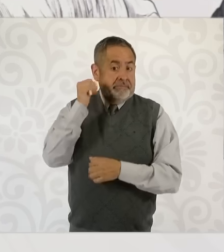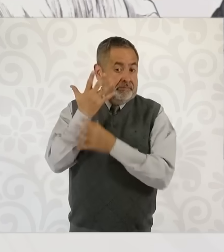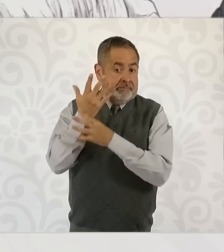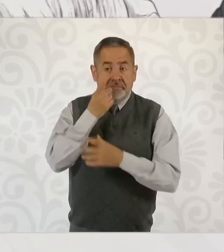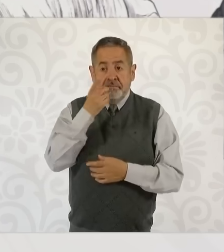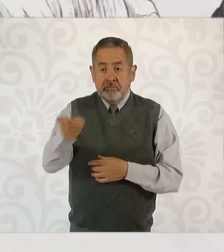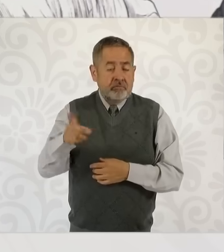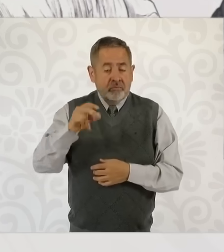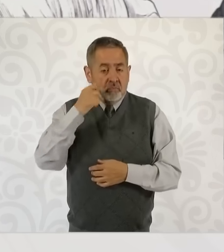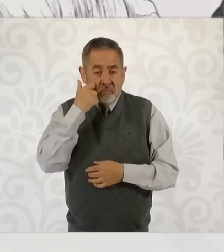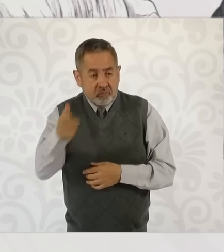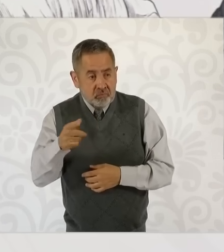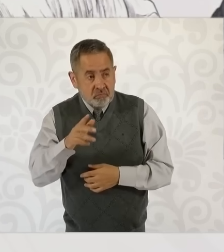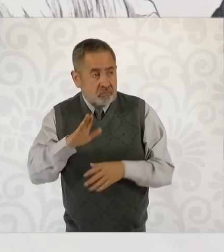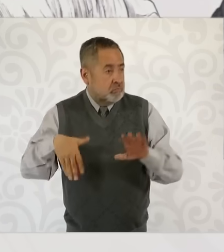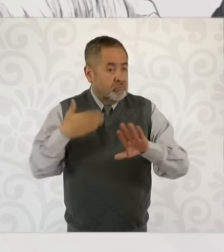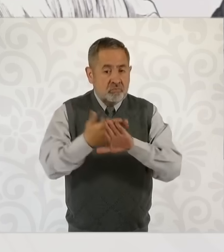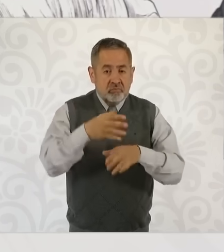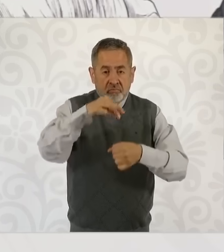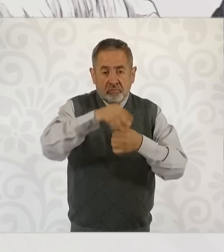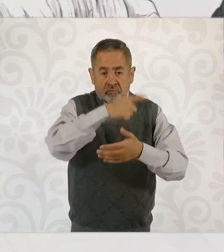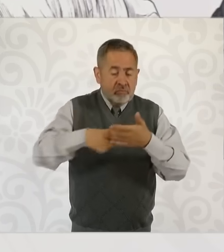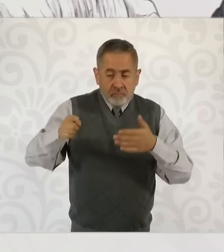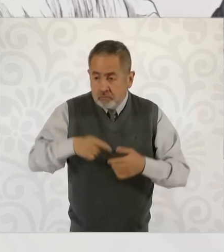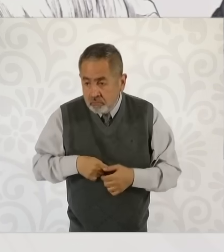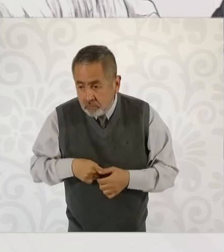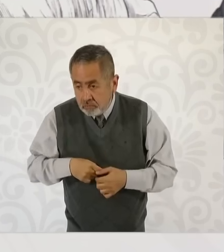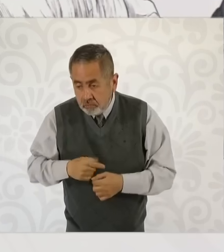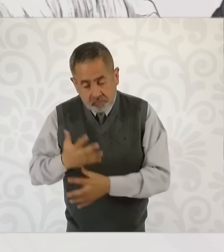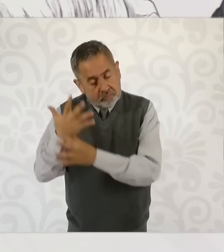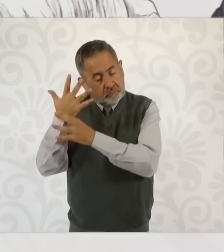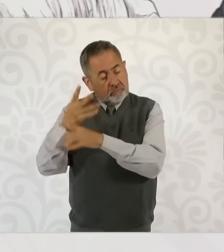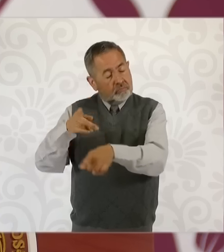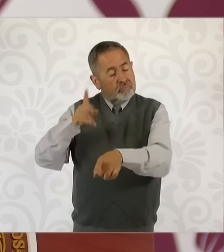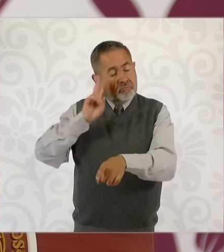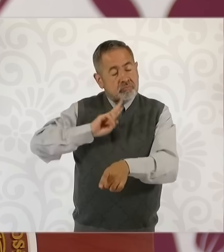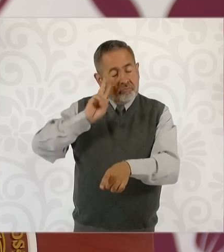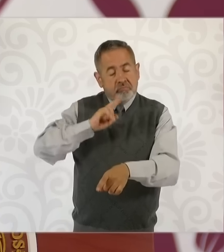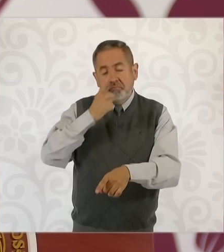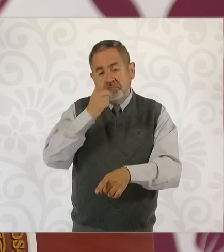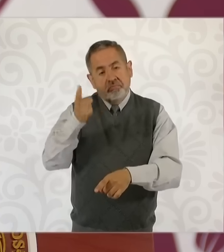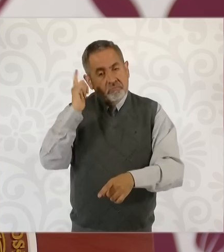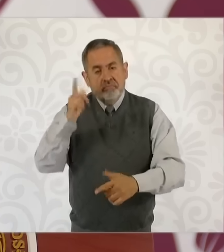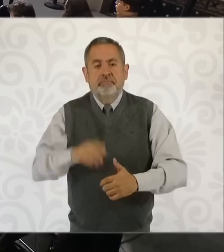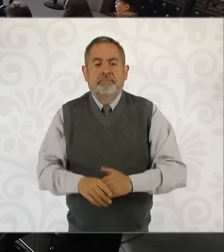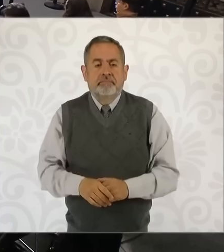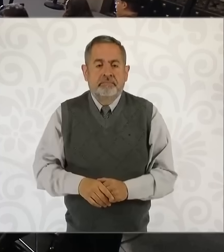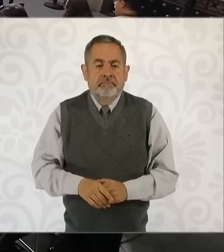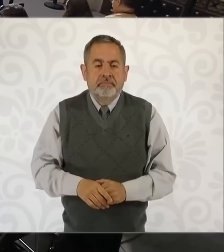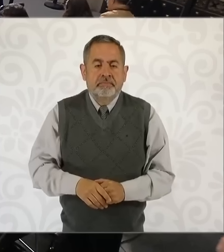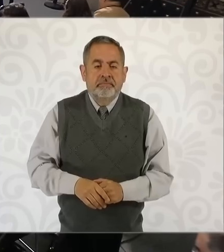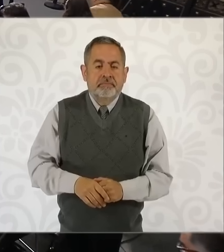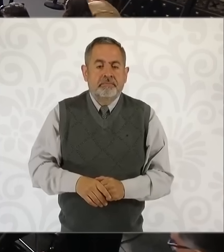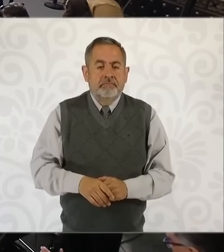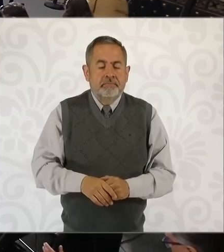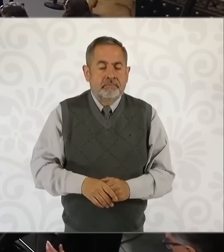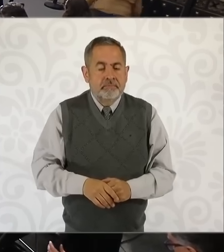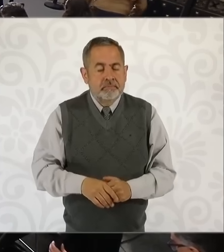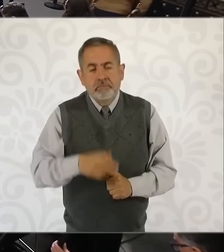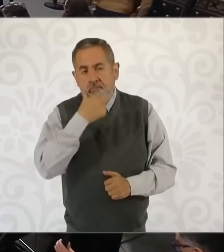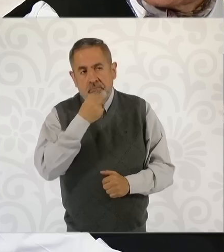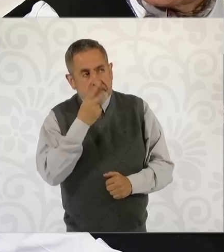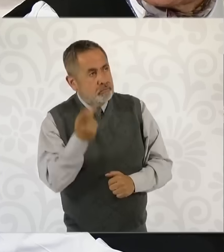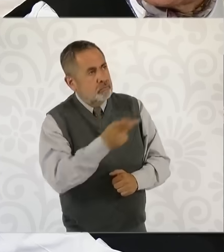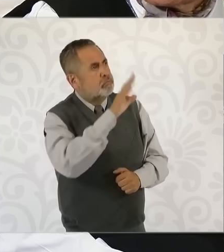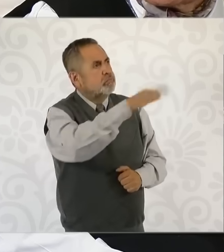quieren boicotear la elección, pues espero que sea así realmente. También nos han preguntado, Presidenta, que el domingo, como